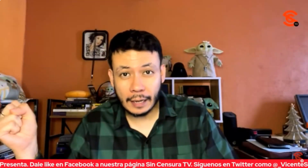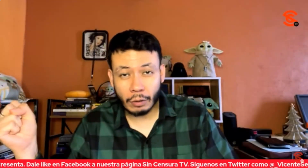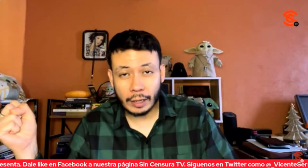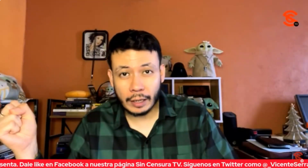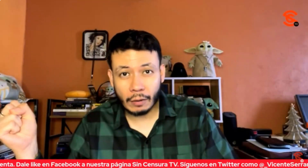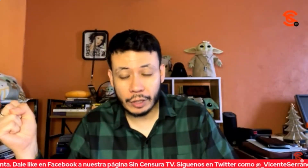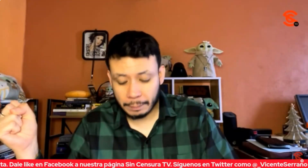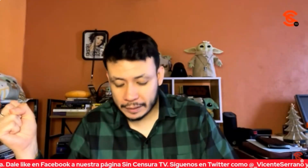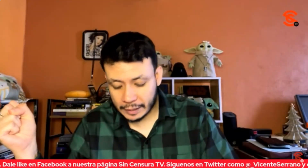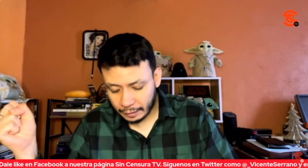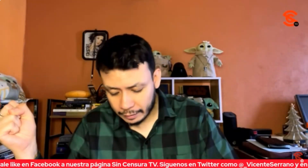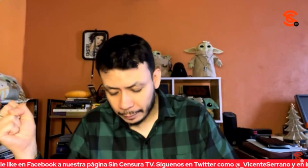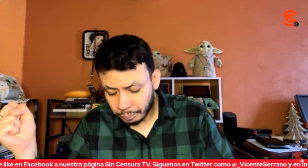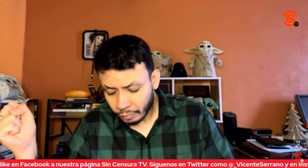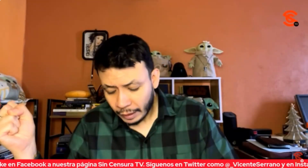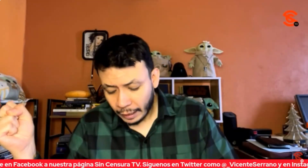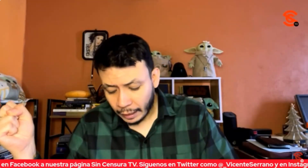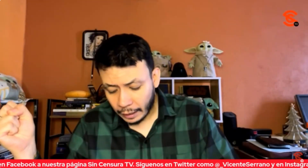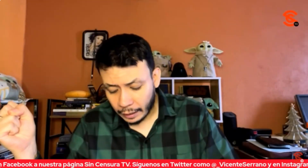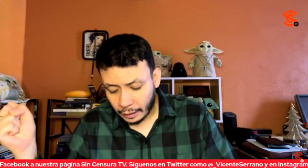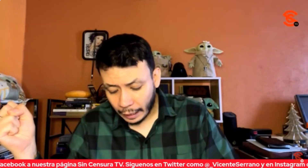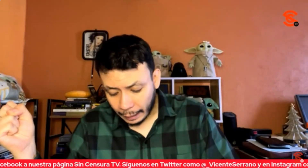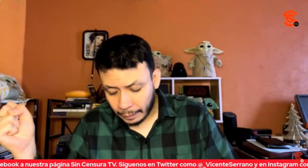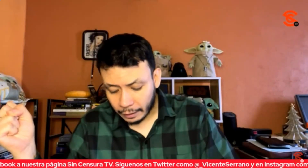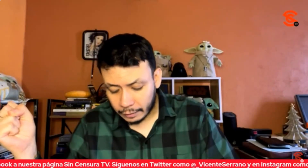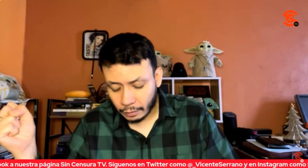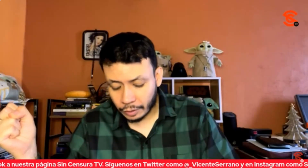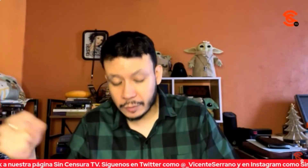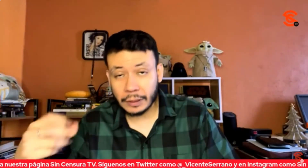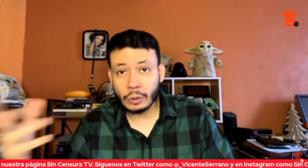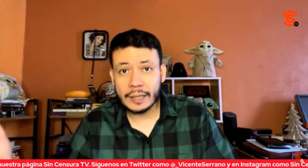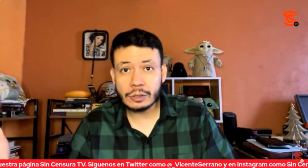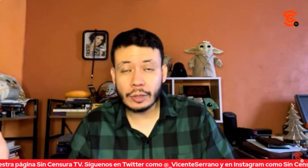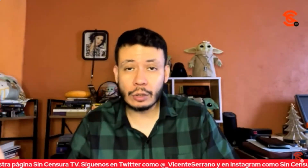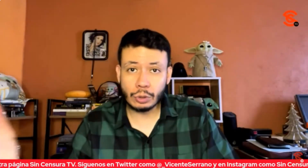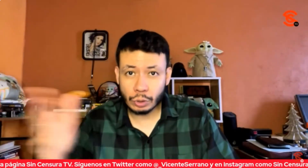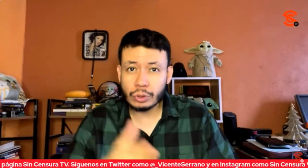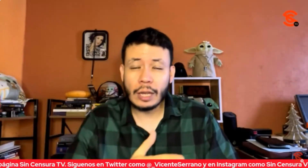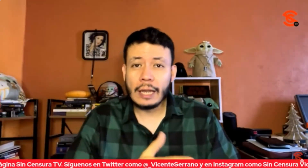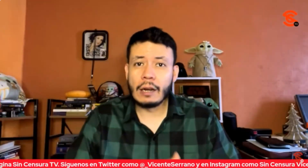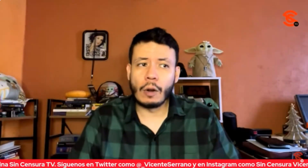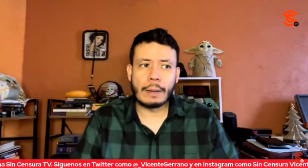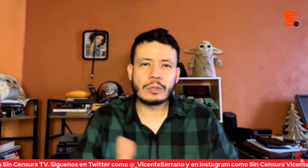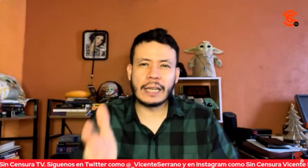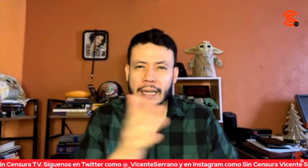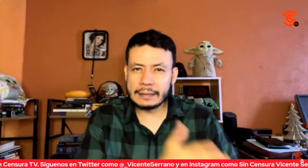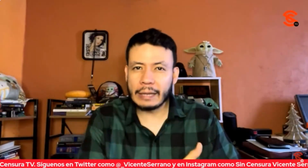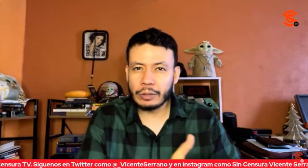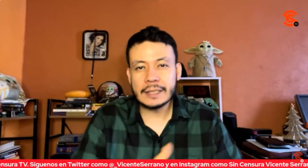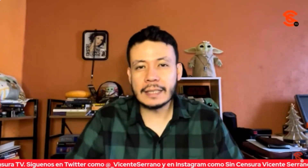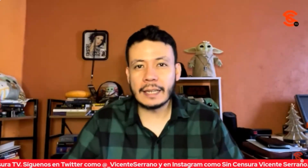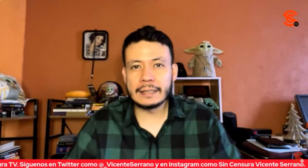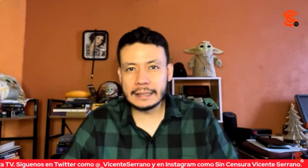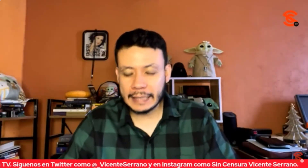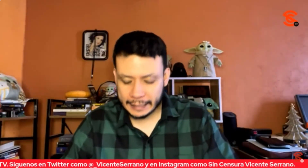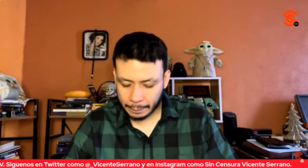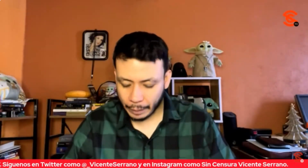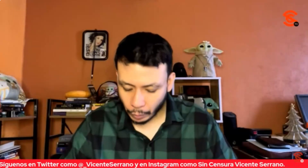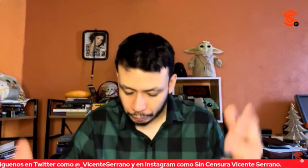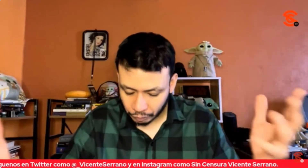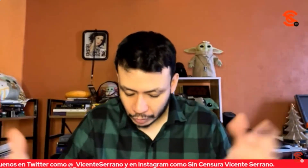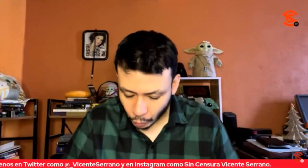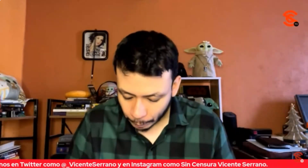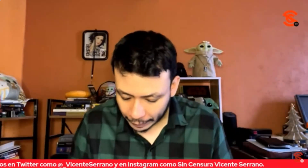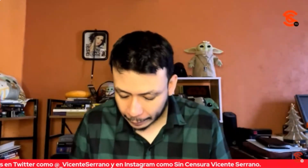del día, lo que hoy el presidente habla con respecto a esto, que nosotros lo habíamos adelantado desde